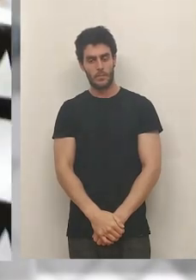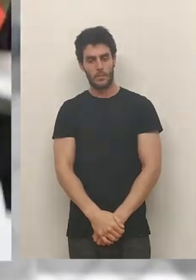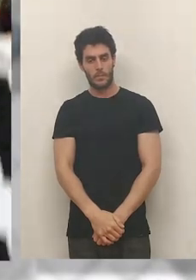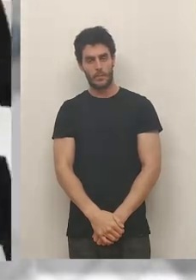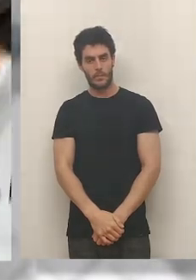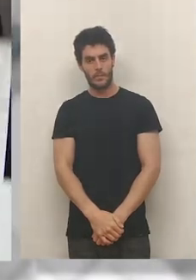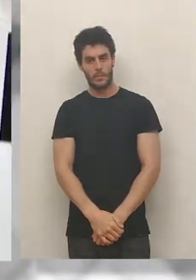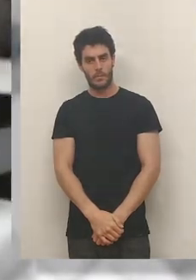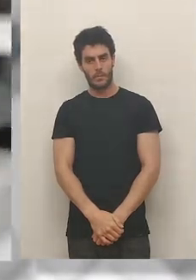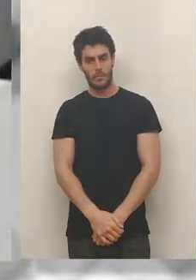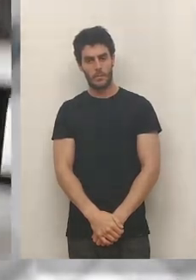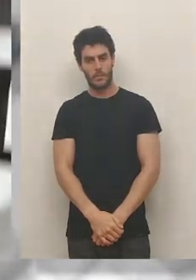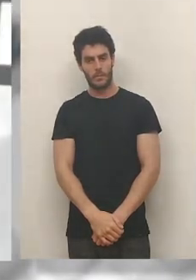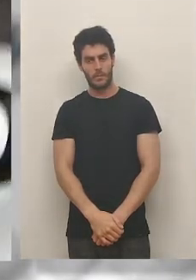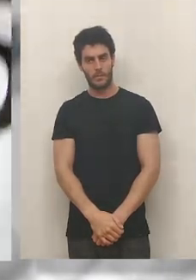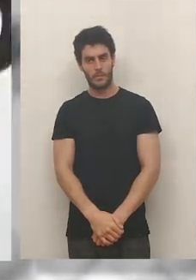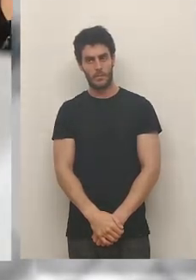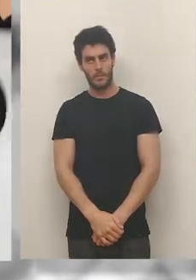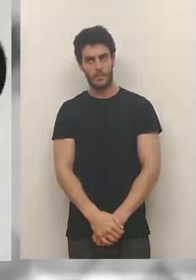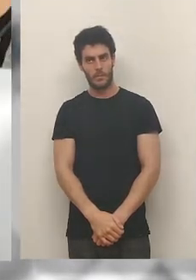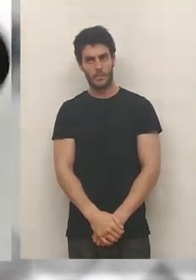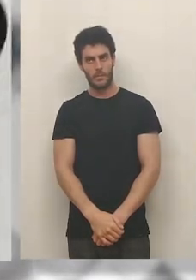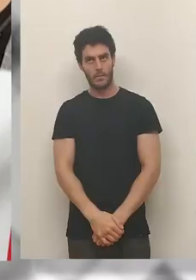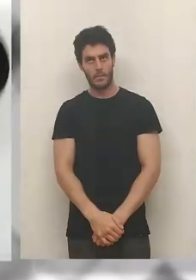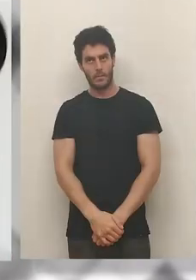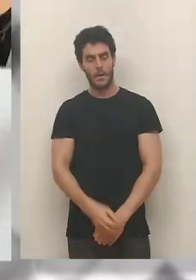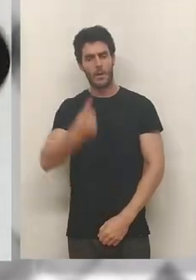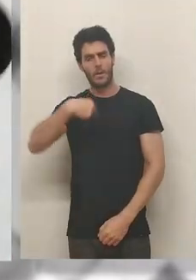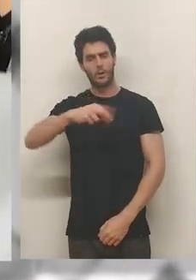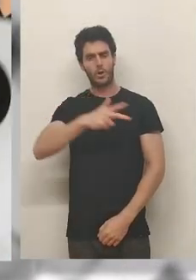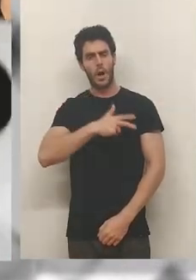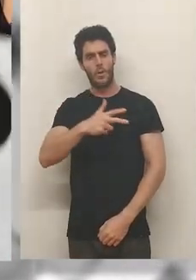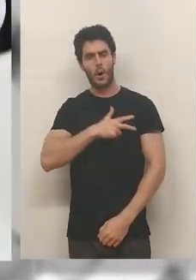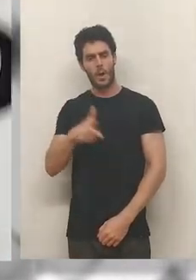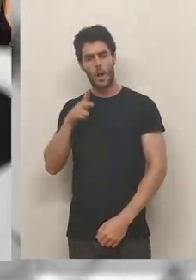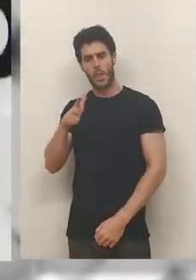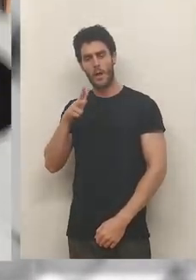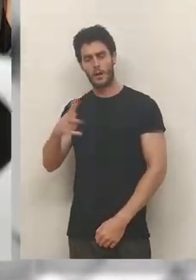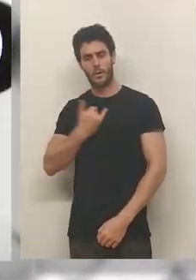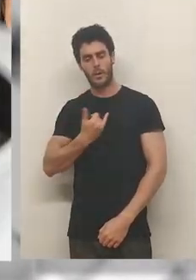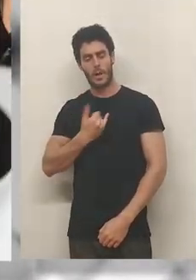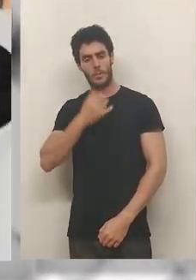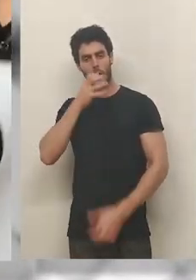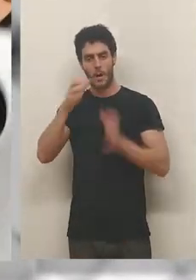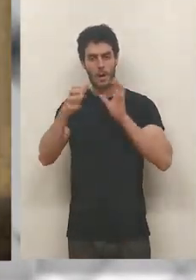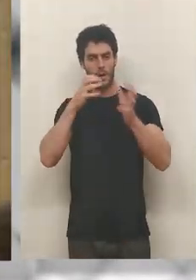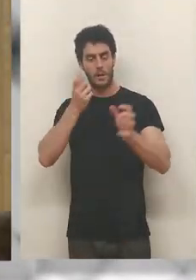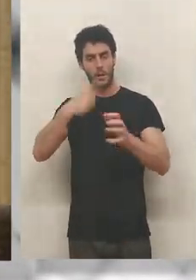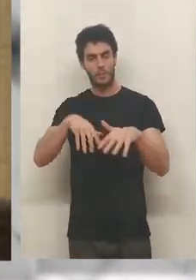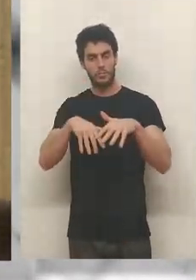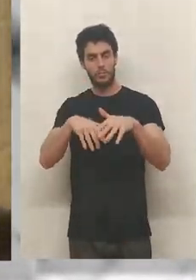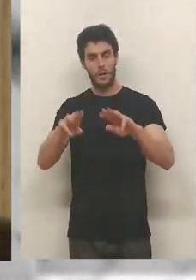¡No somos esclavos! ¡Somos abogados! ¡No somos esclavos! ¡Somos abogados!